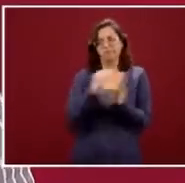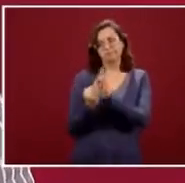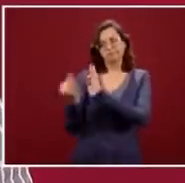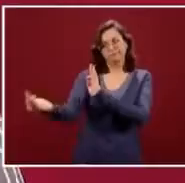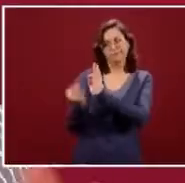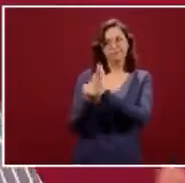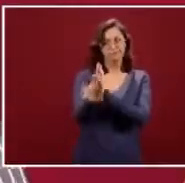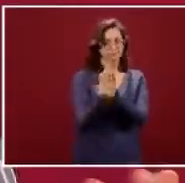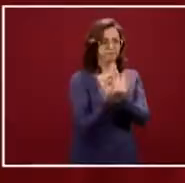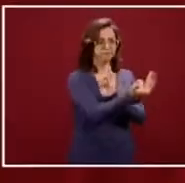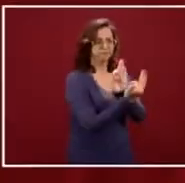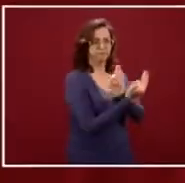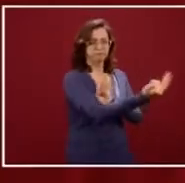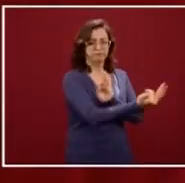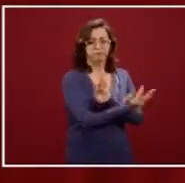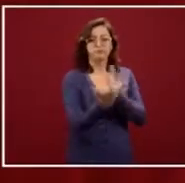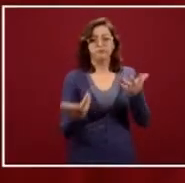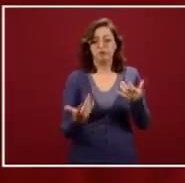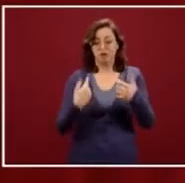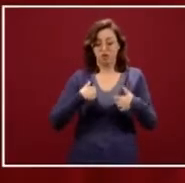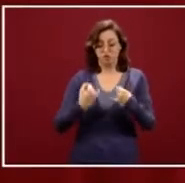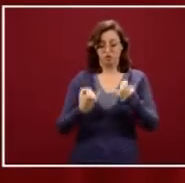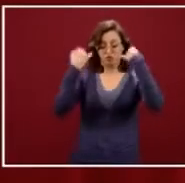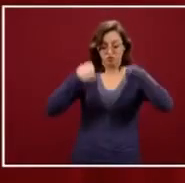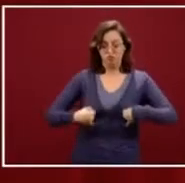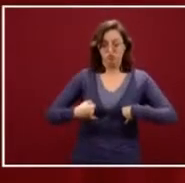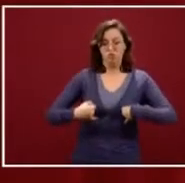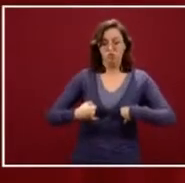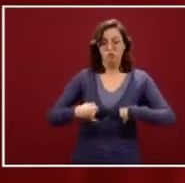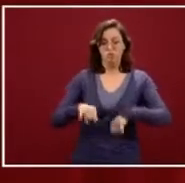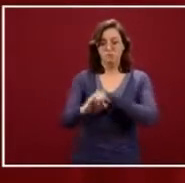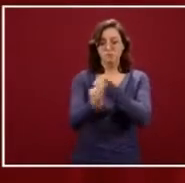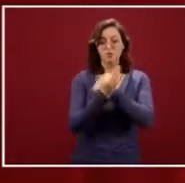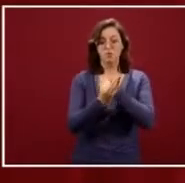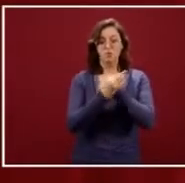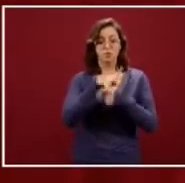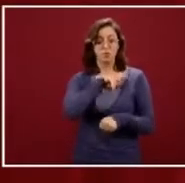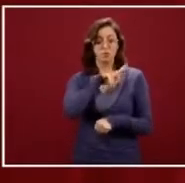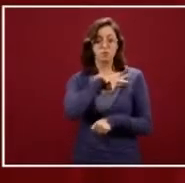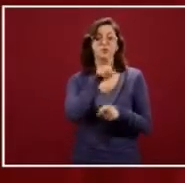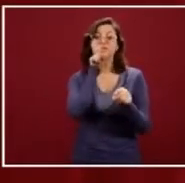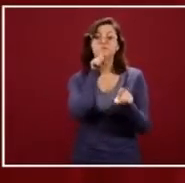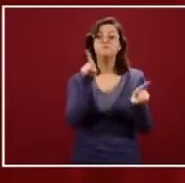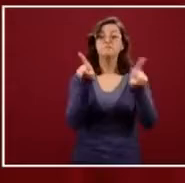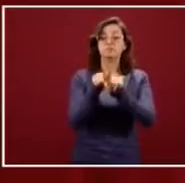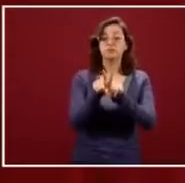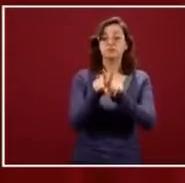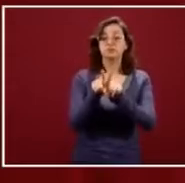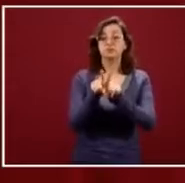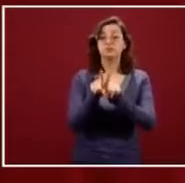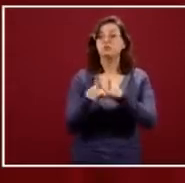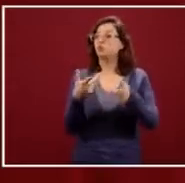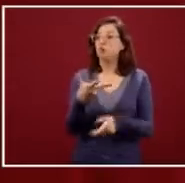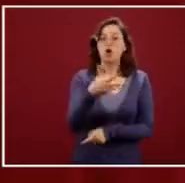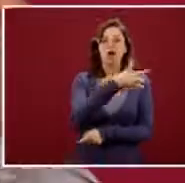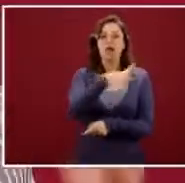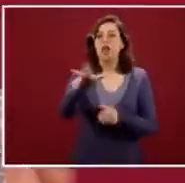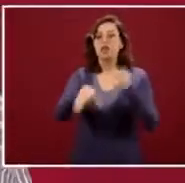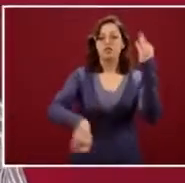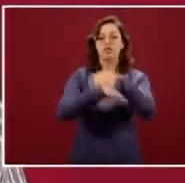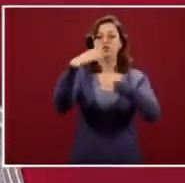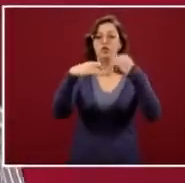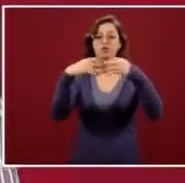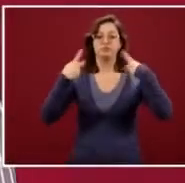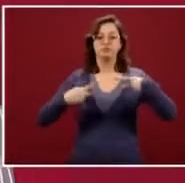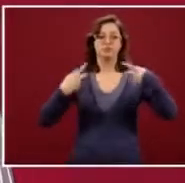no solamente como un acto individual de protección, sino también como un acto general,